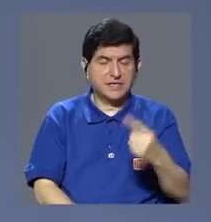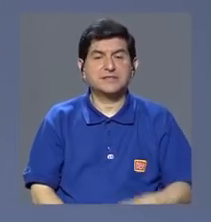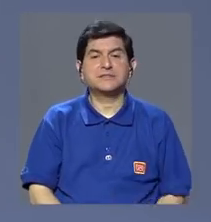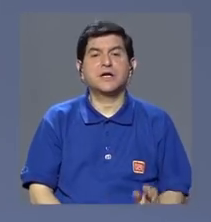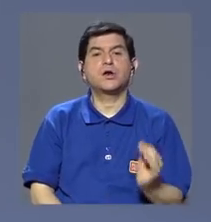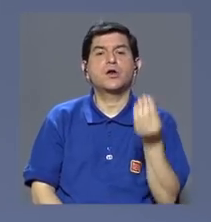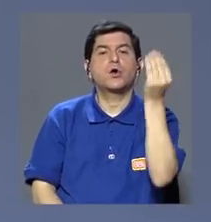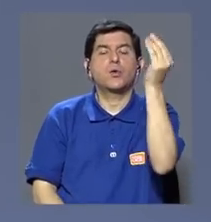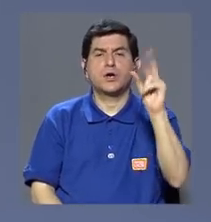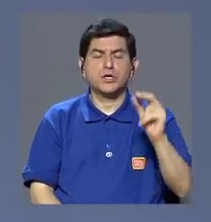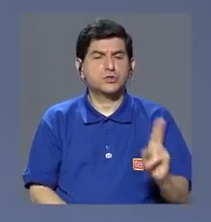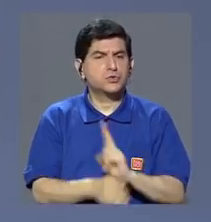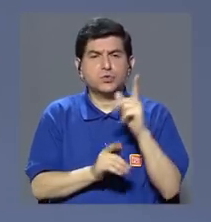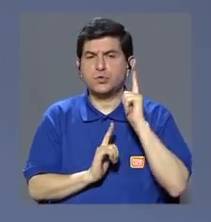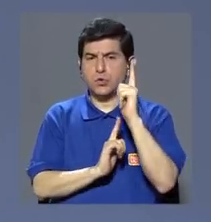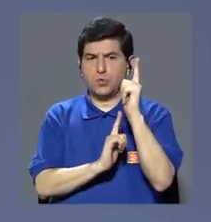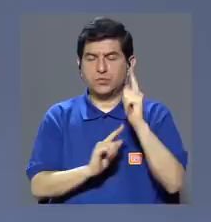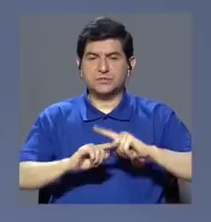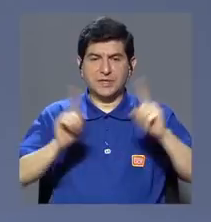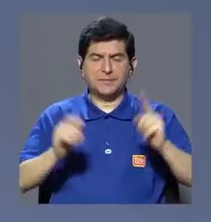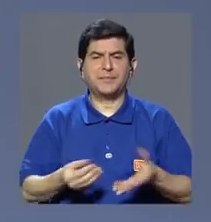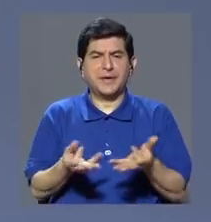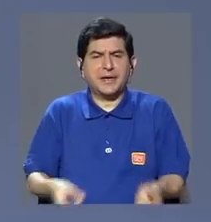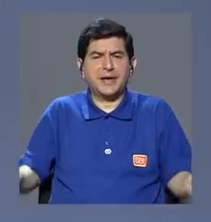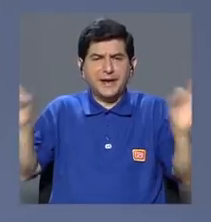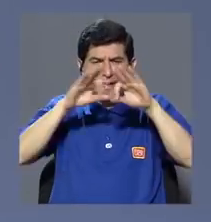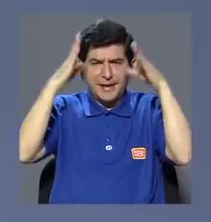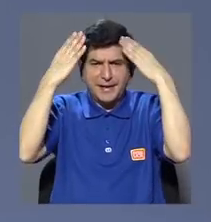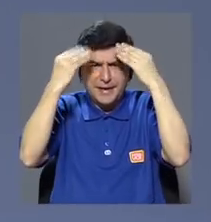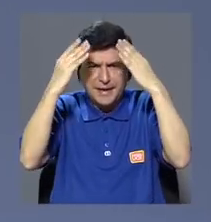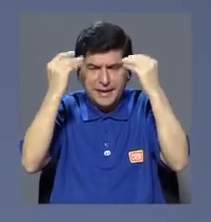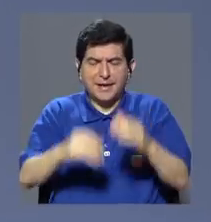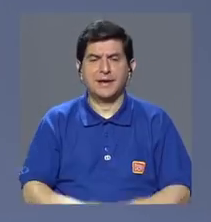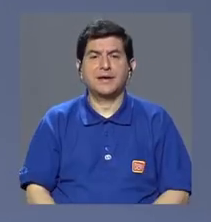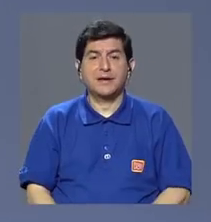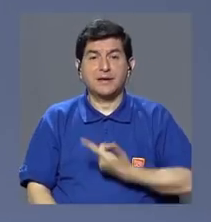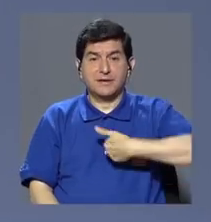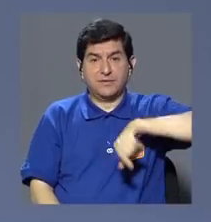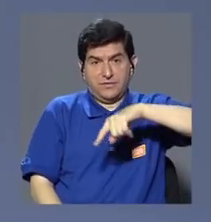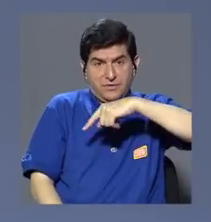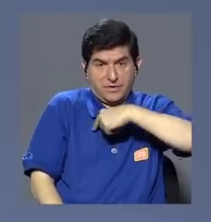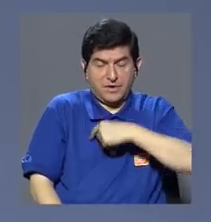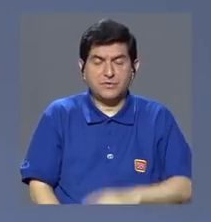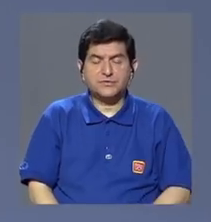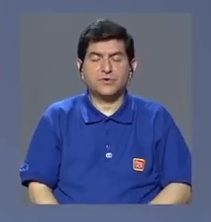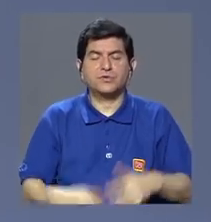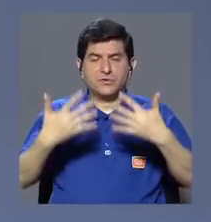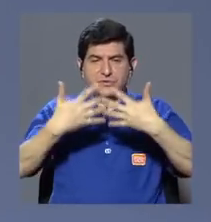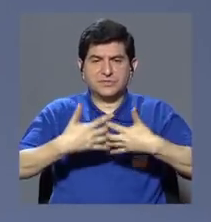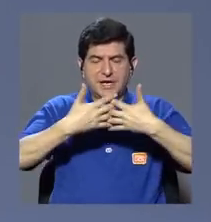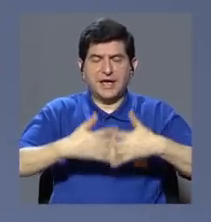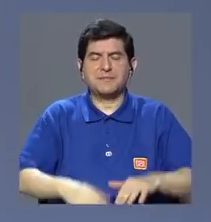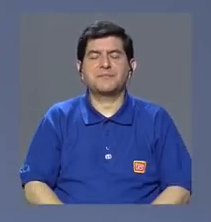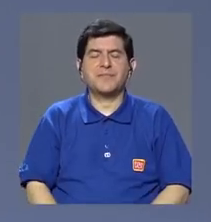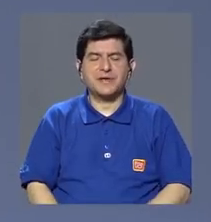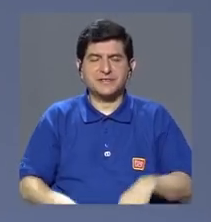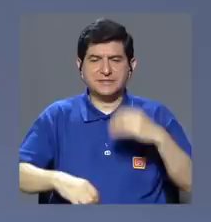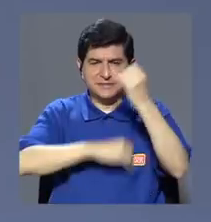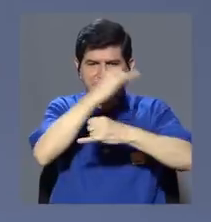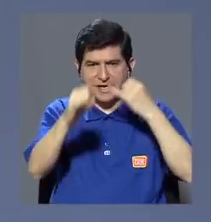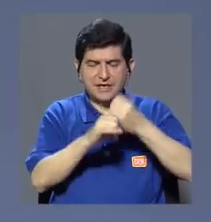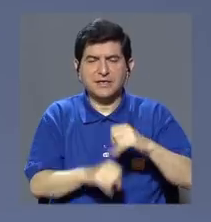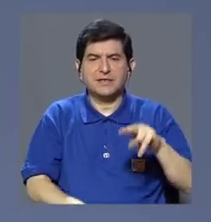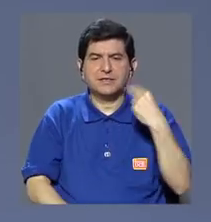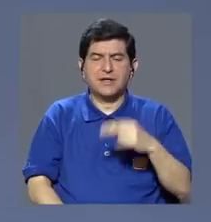juventud es no están armadas pero hay un dato muy importante que casualmente nos daba una agencia internacional afp nos